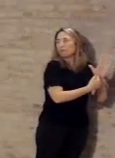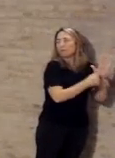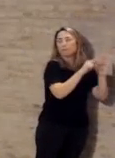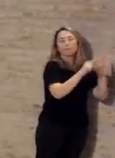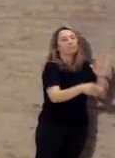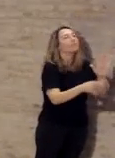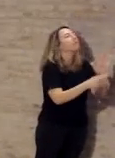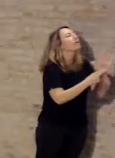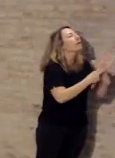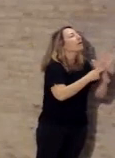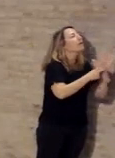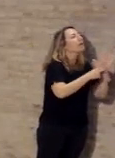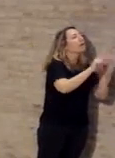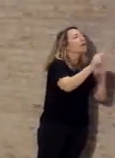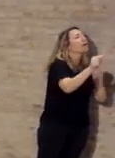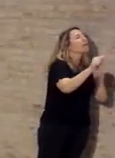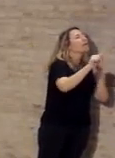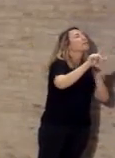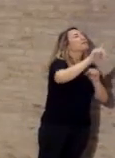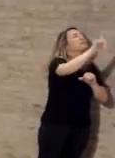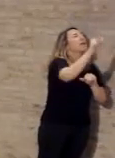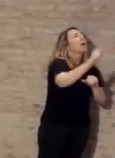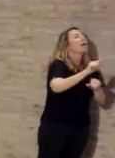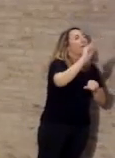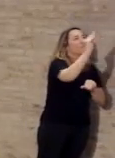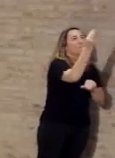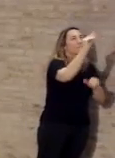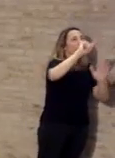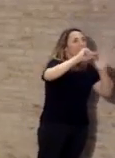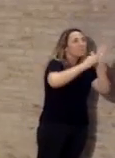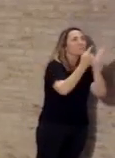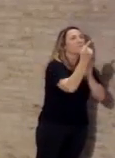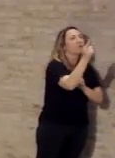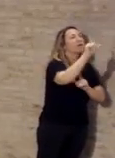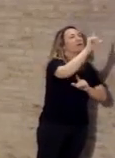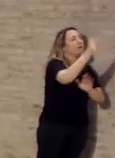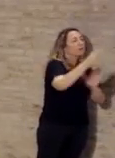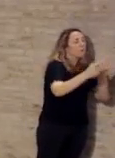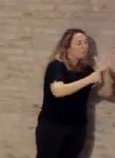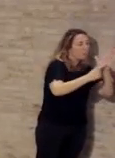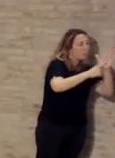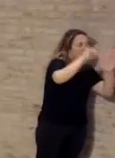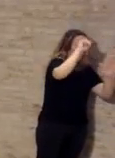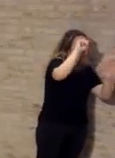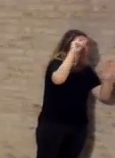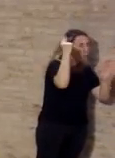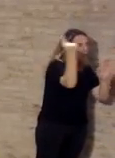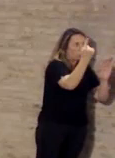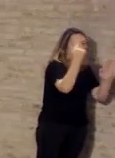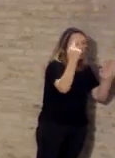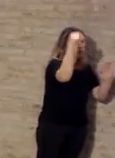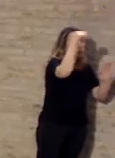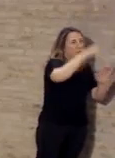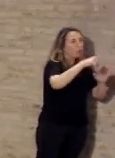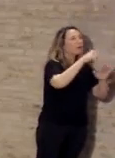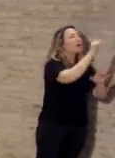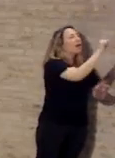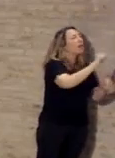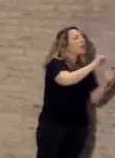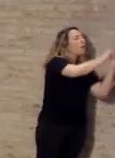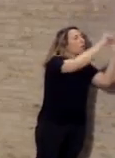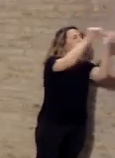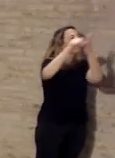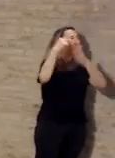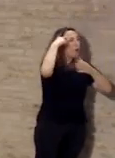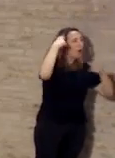reglas de Brasilia para el acceso a la justicia que también es un documento internacional en que los estados se ponen de acuerdo y dicen